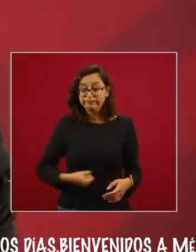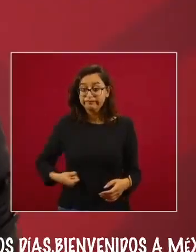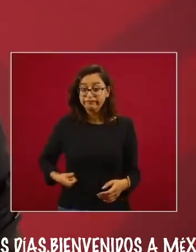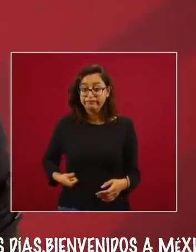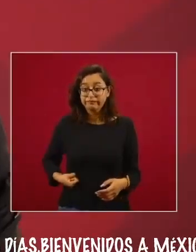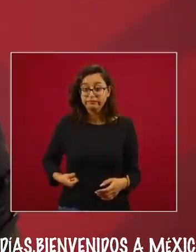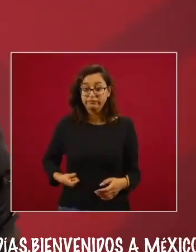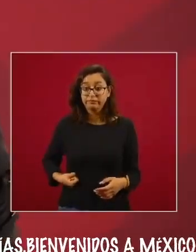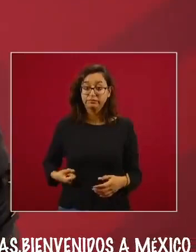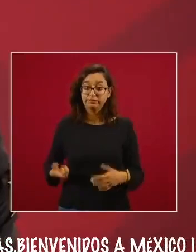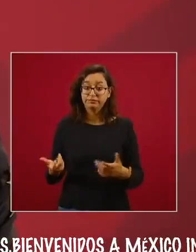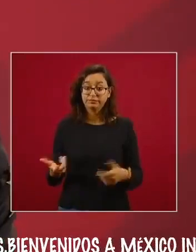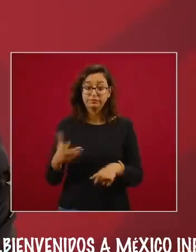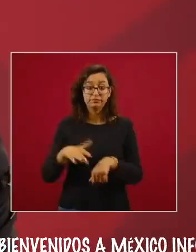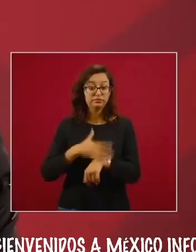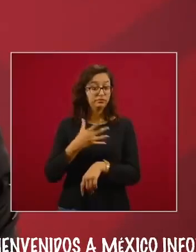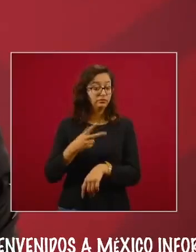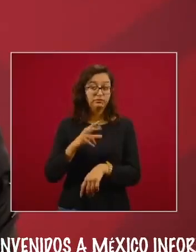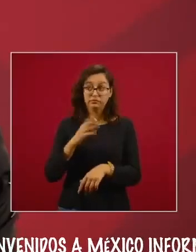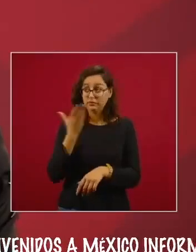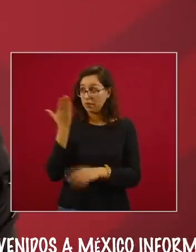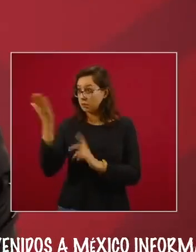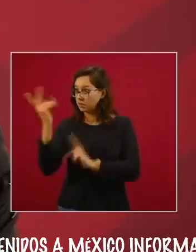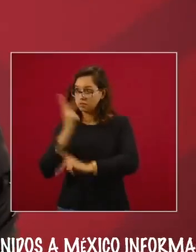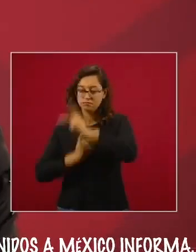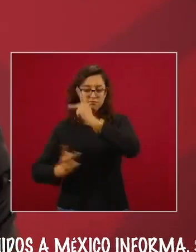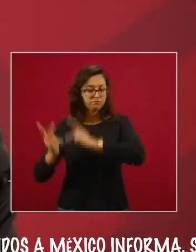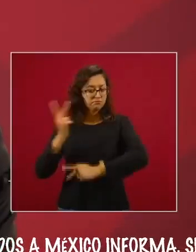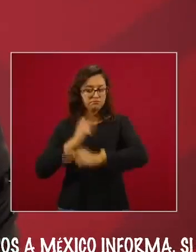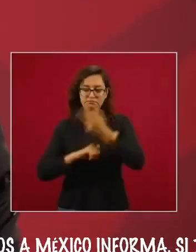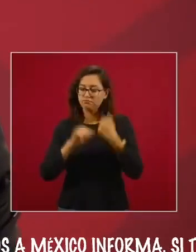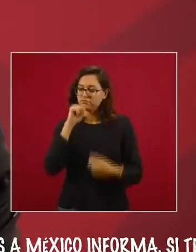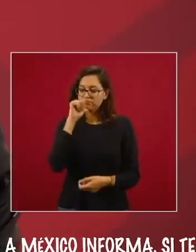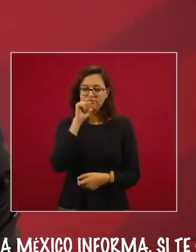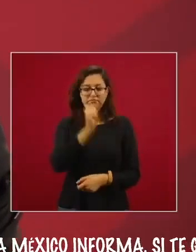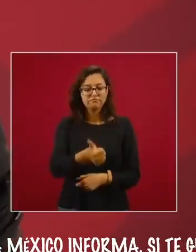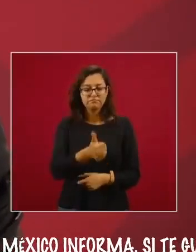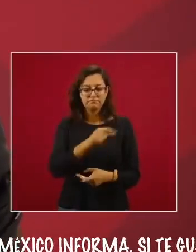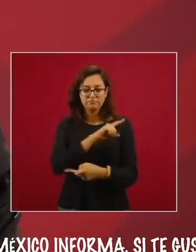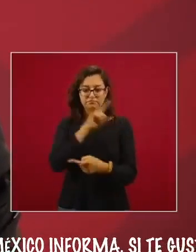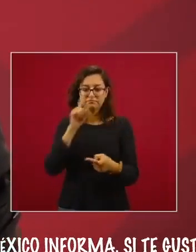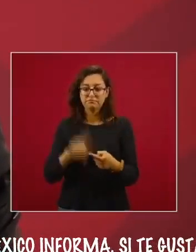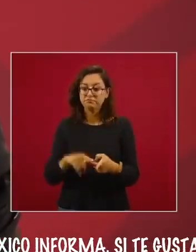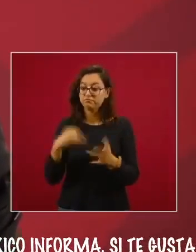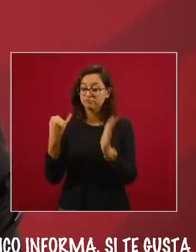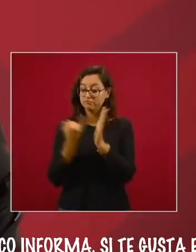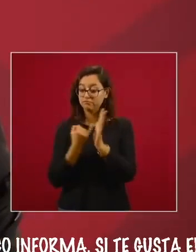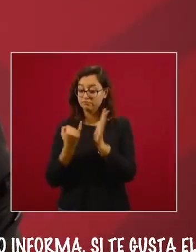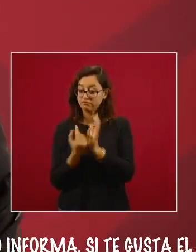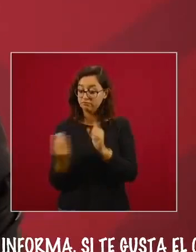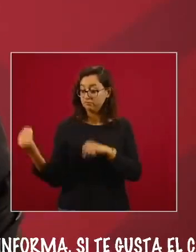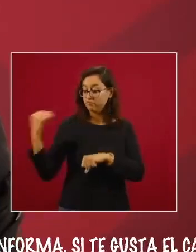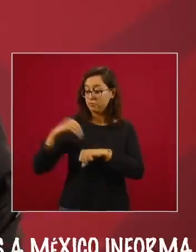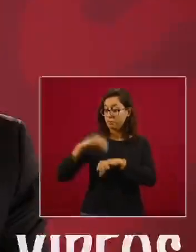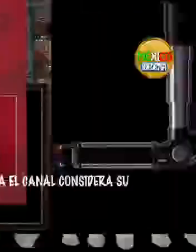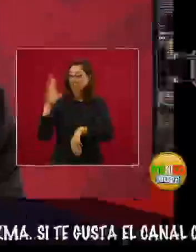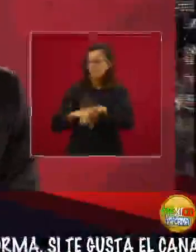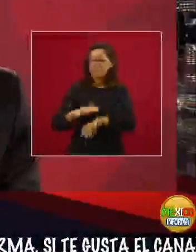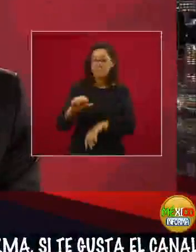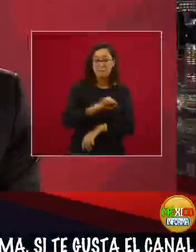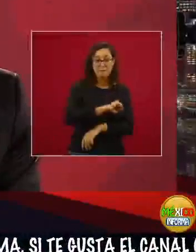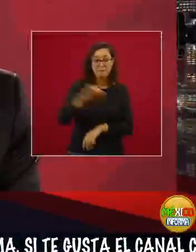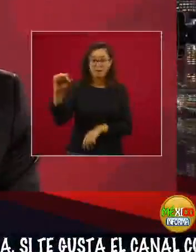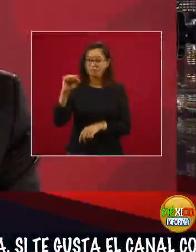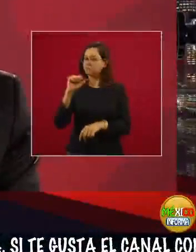dado de que no vamos a endeudar al país y que no vamos a aumentar impuestos y que no van a